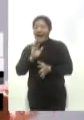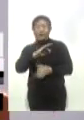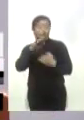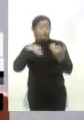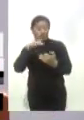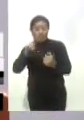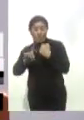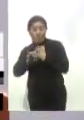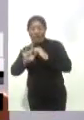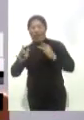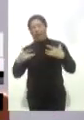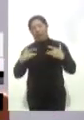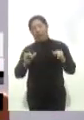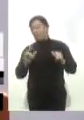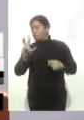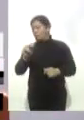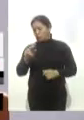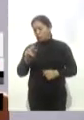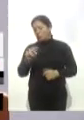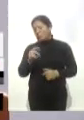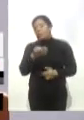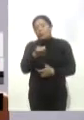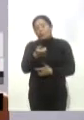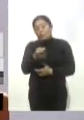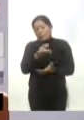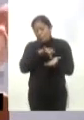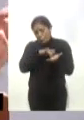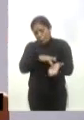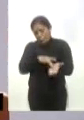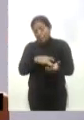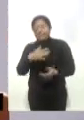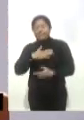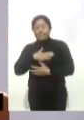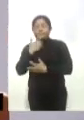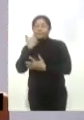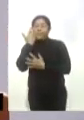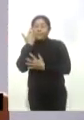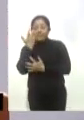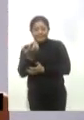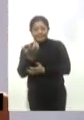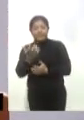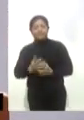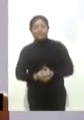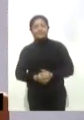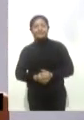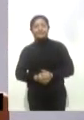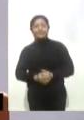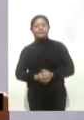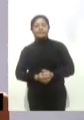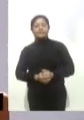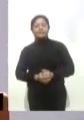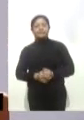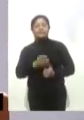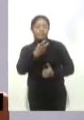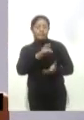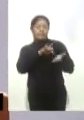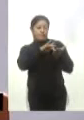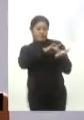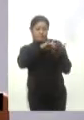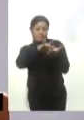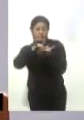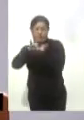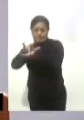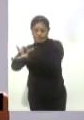problema. Lo que nosotros queremos hacer al entregarles este apoyo es darles un